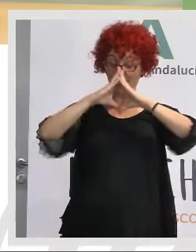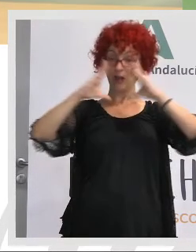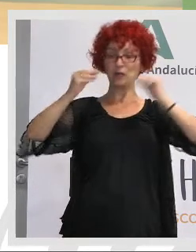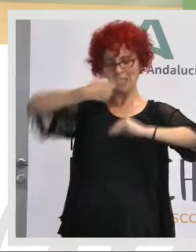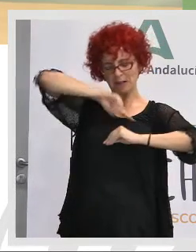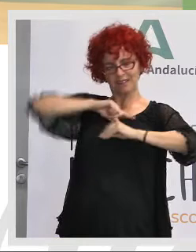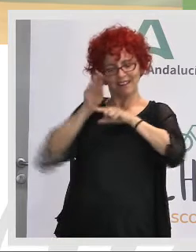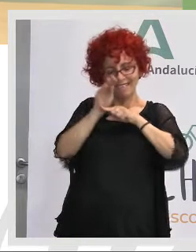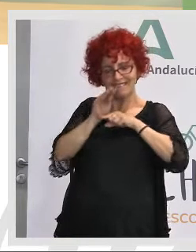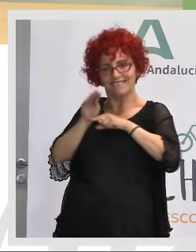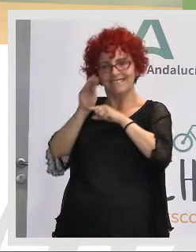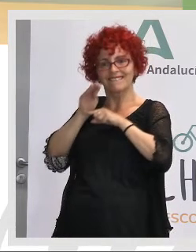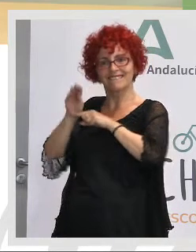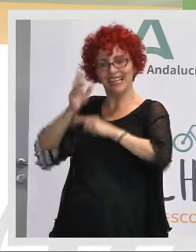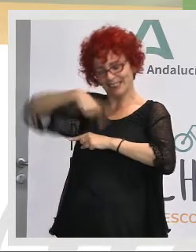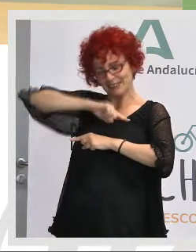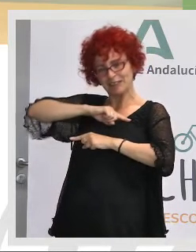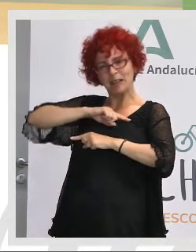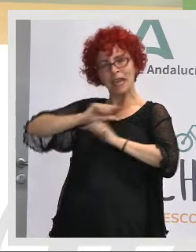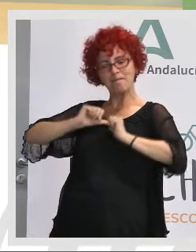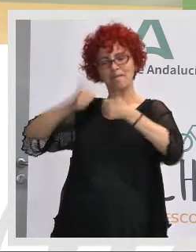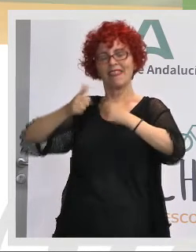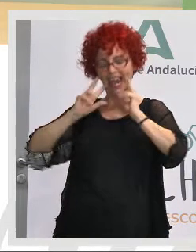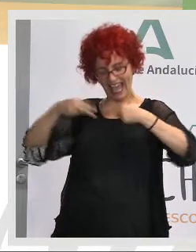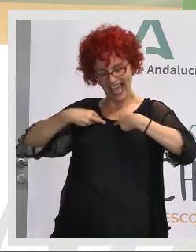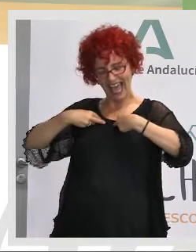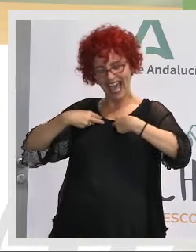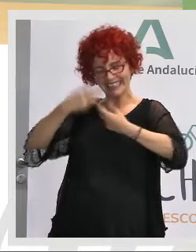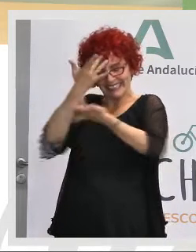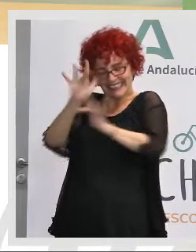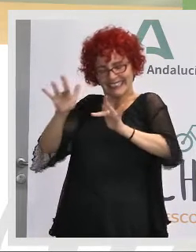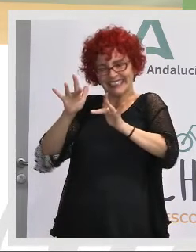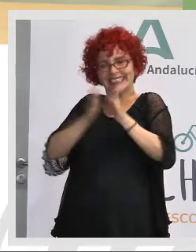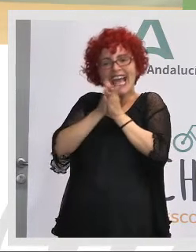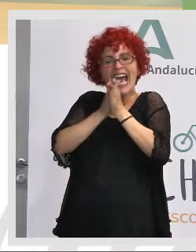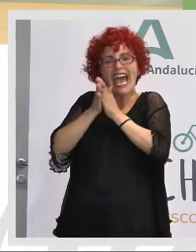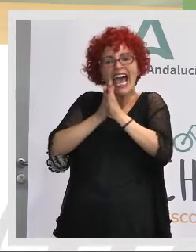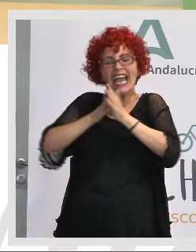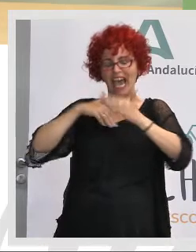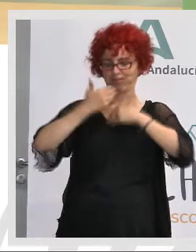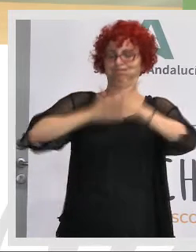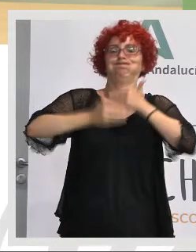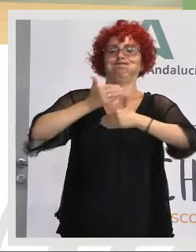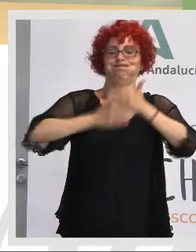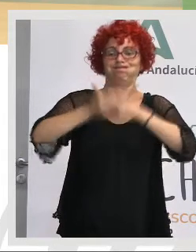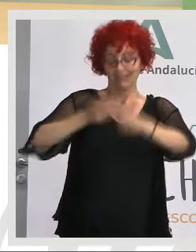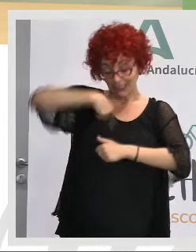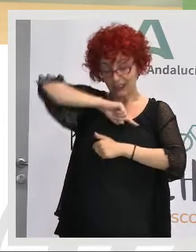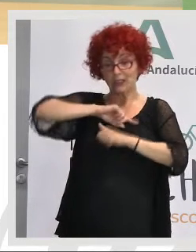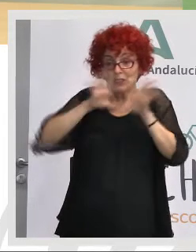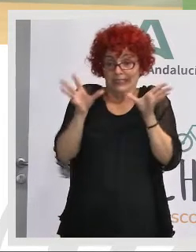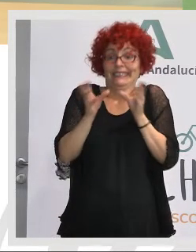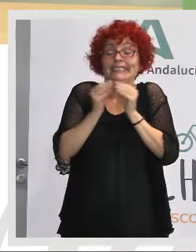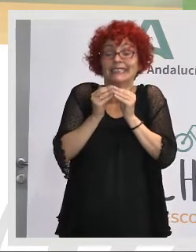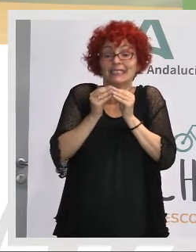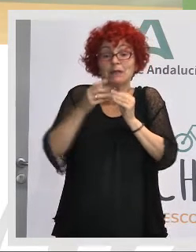pequeños tenemos que ser sensibles y tenerlo muy en cuenta. Bueno, yo quiero ser breve porque los protagonistas hoy son los